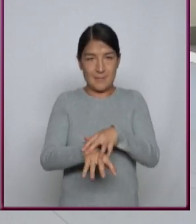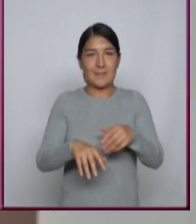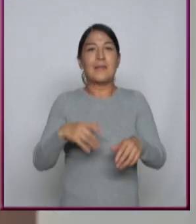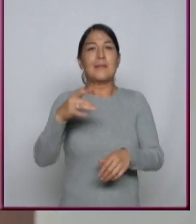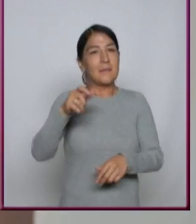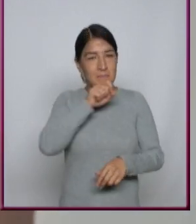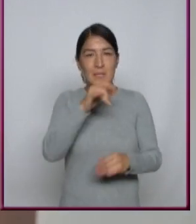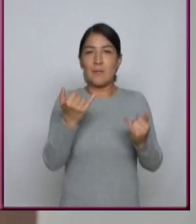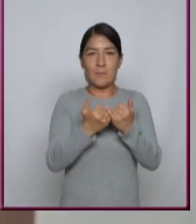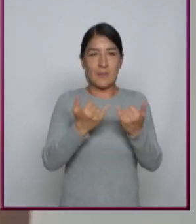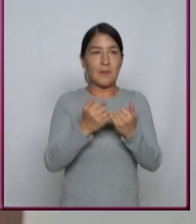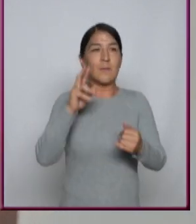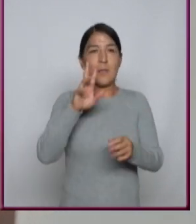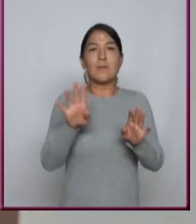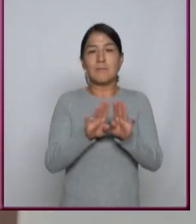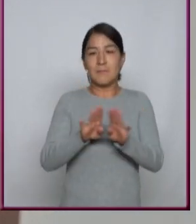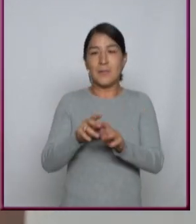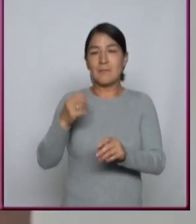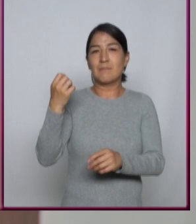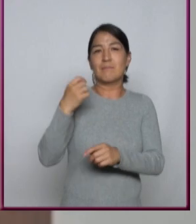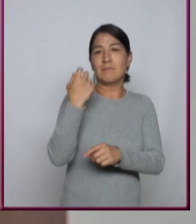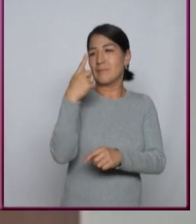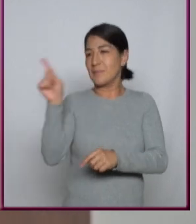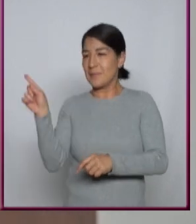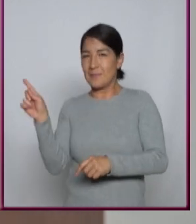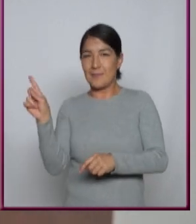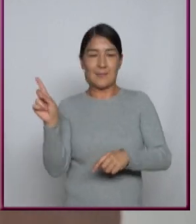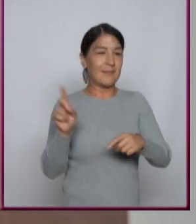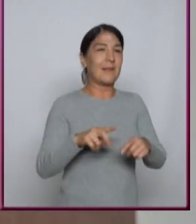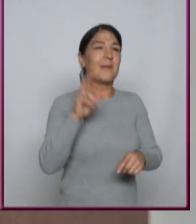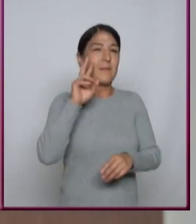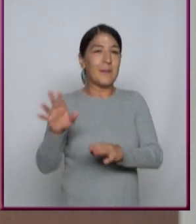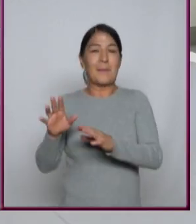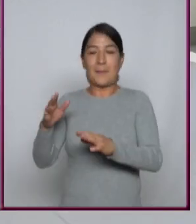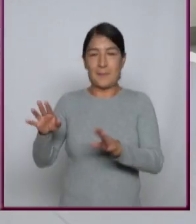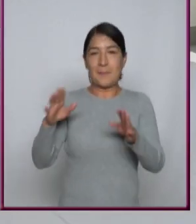utilizar la lateralidad. Volteamos hacia el lado derecho y voy a hacer